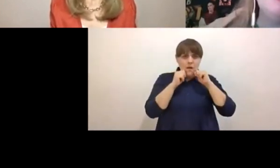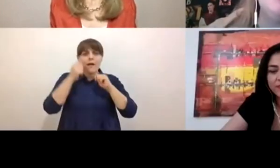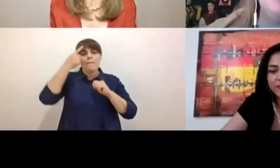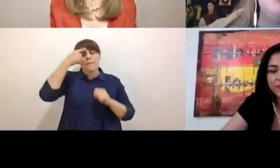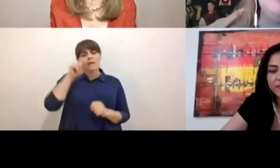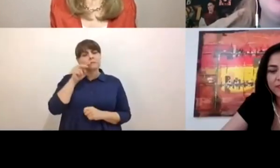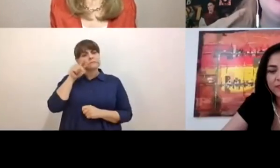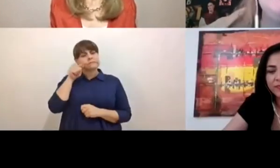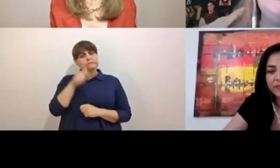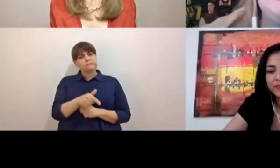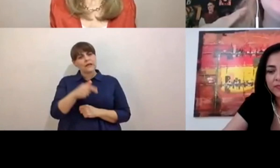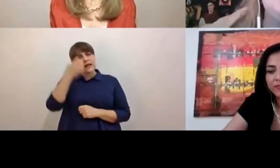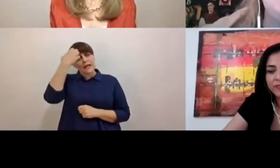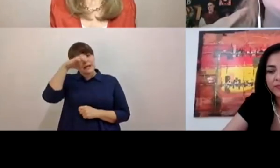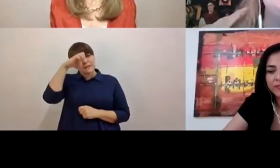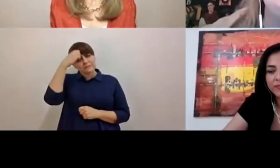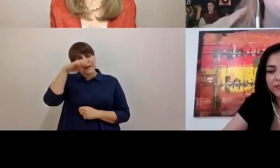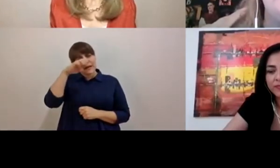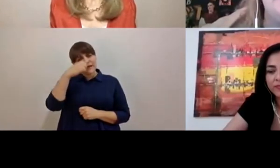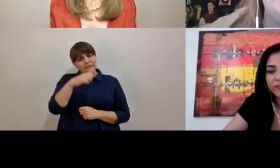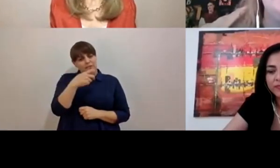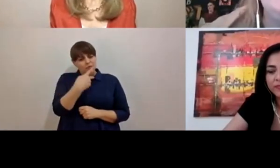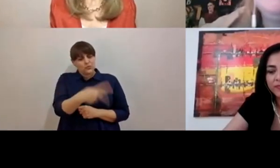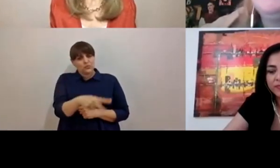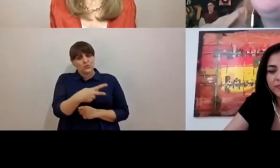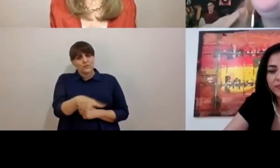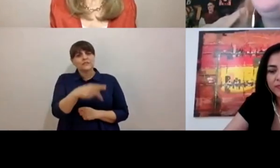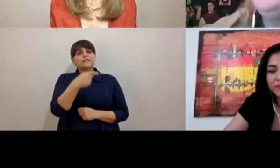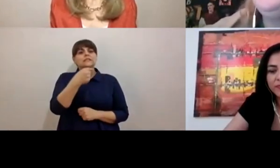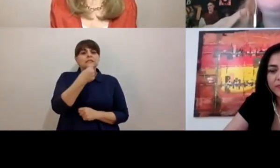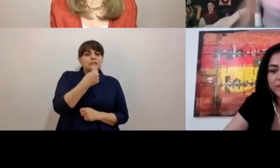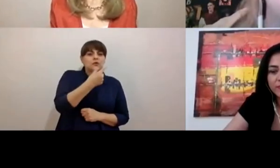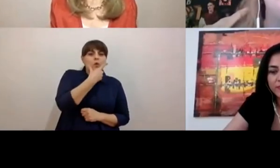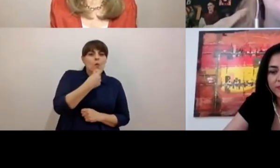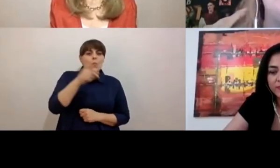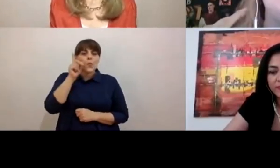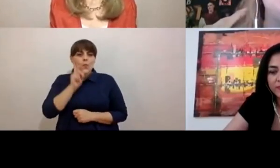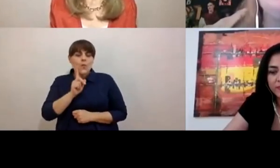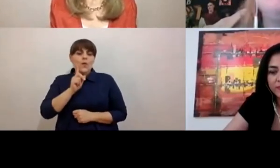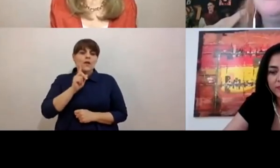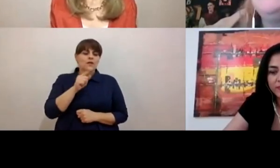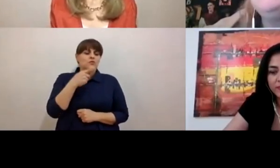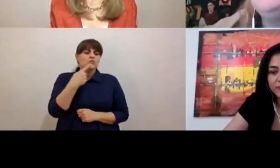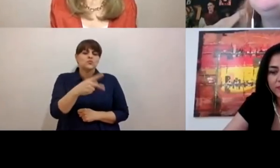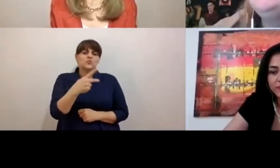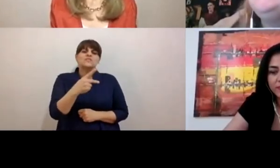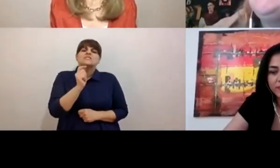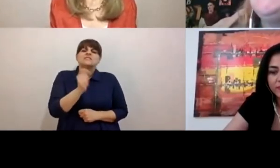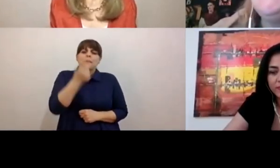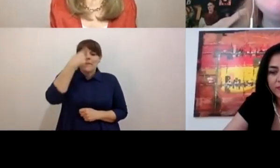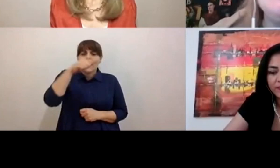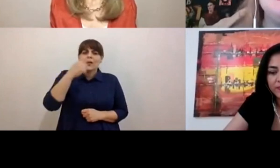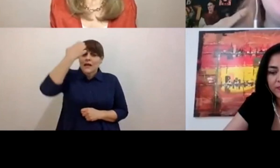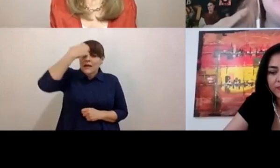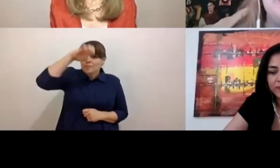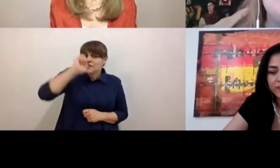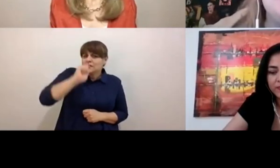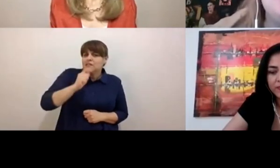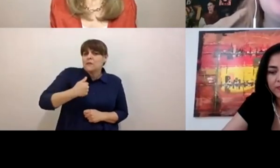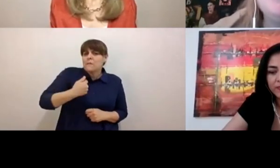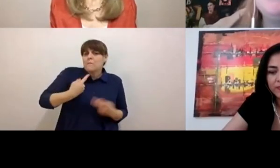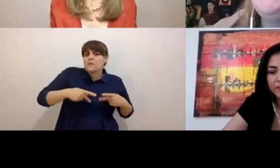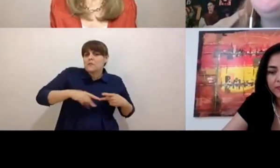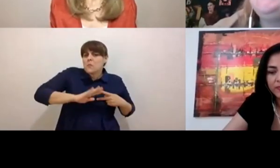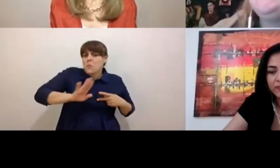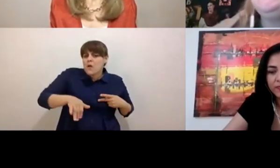misma de los niños y las niñas lo que significa el duelo para ellos y para ellas. Y en ese dialogar